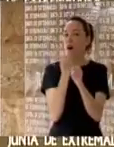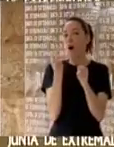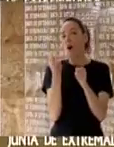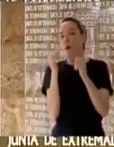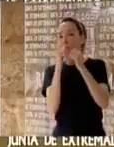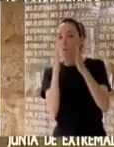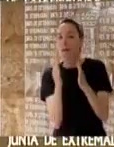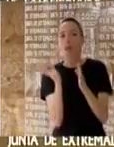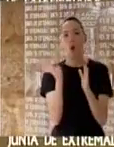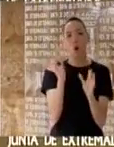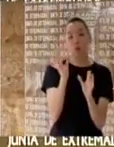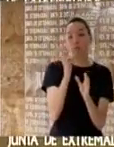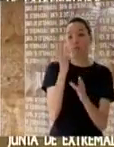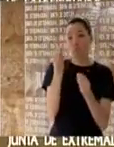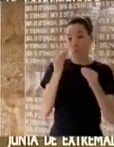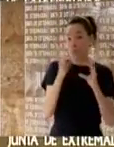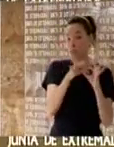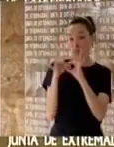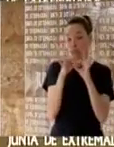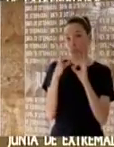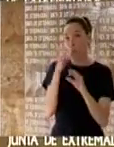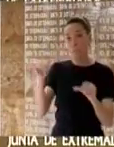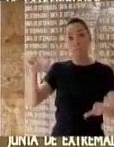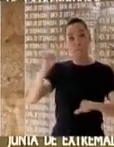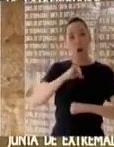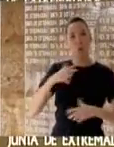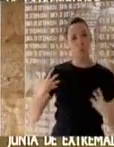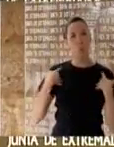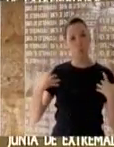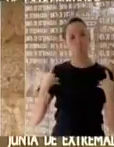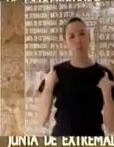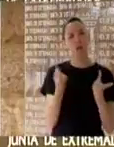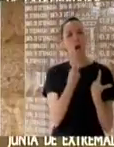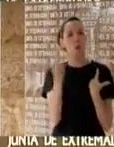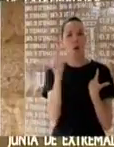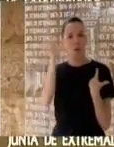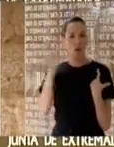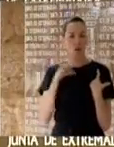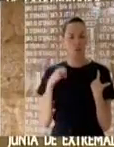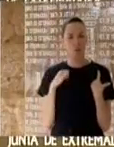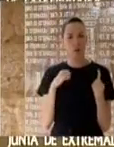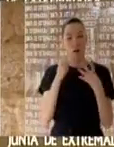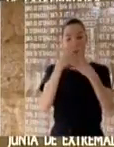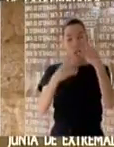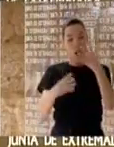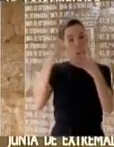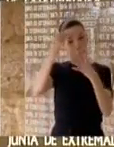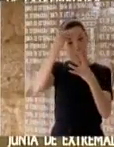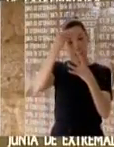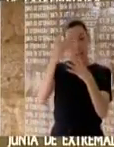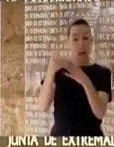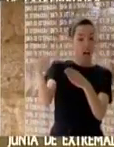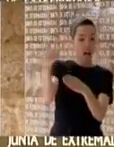sufre en determinadas comunidades autónomas con especial intensidad, lo que uno ve es que toda